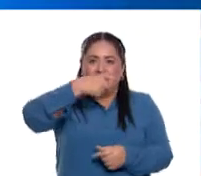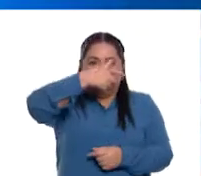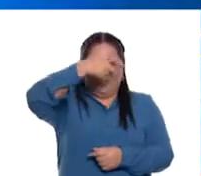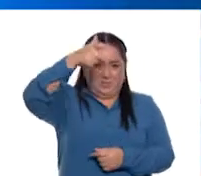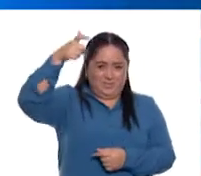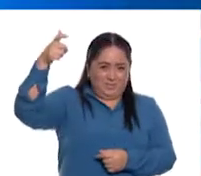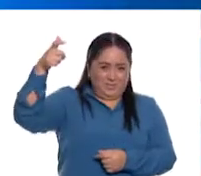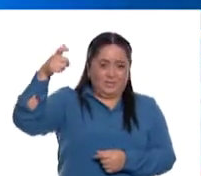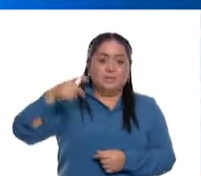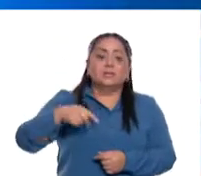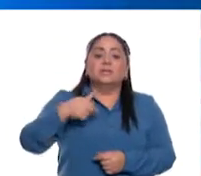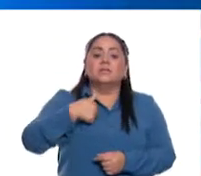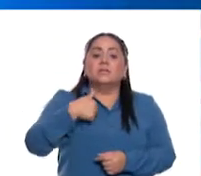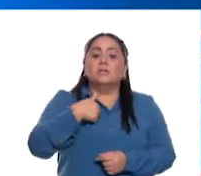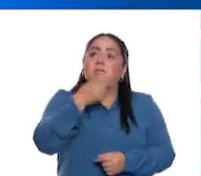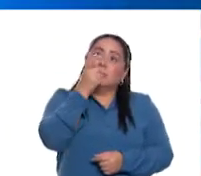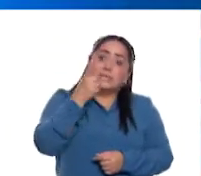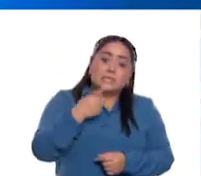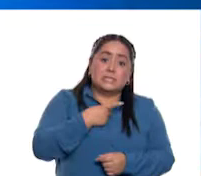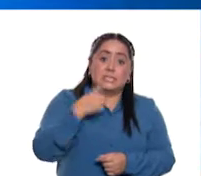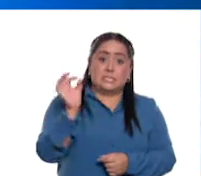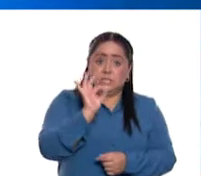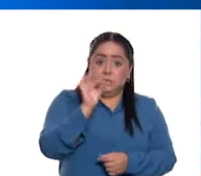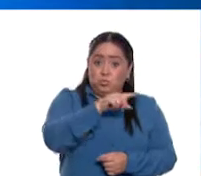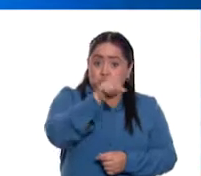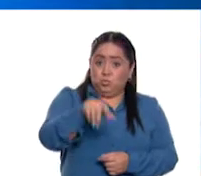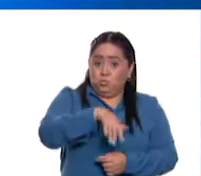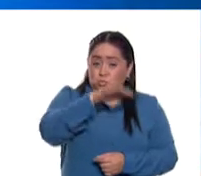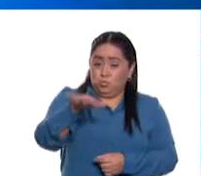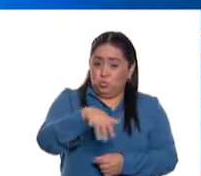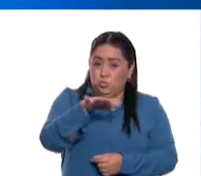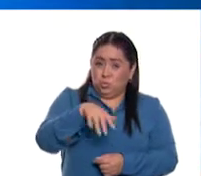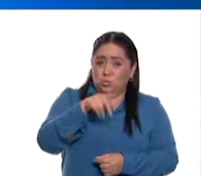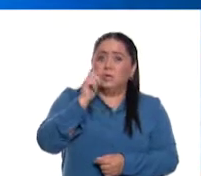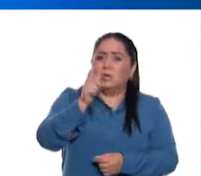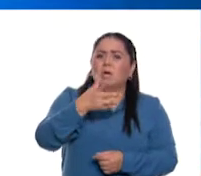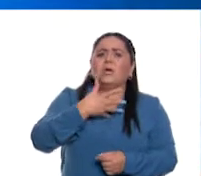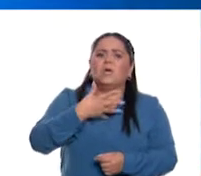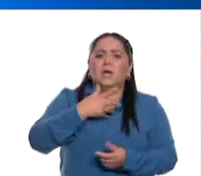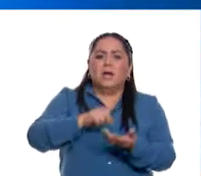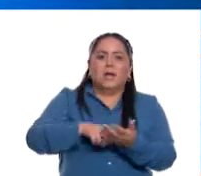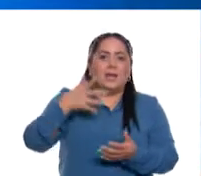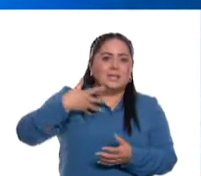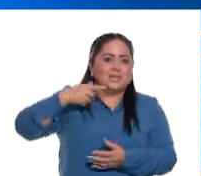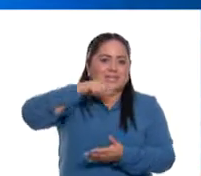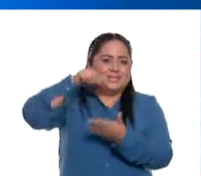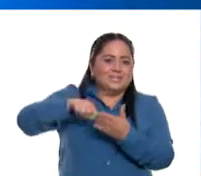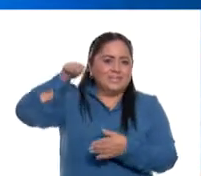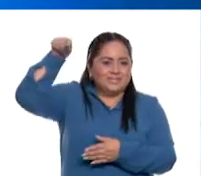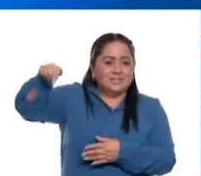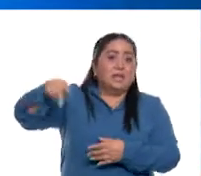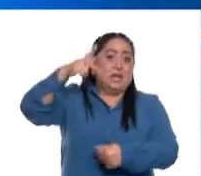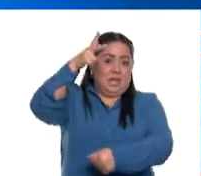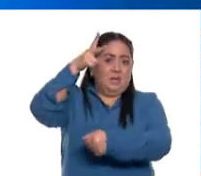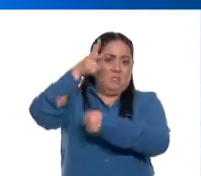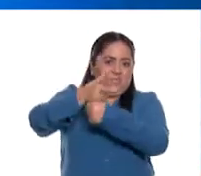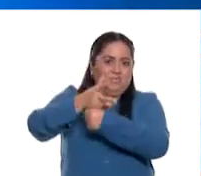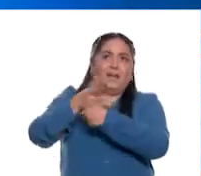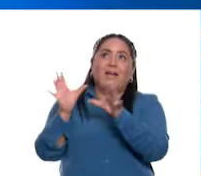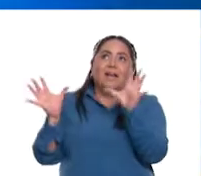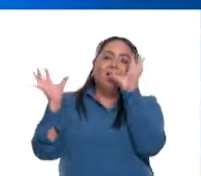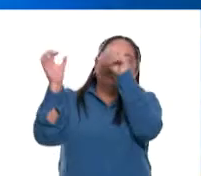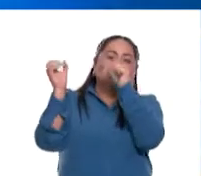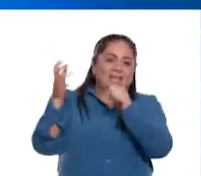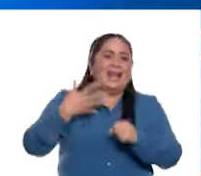nave Sujuy. Me informan que si están buscando su cargamento, está en nuestro foro. Uno de nuestros camarógrafos lo